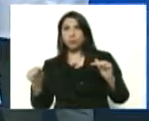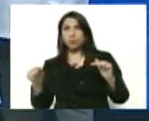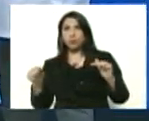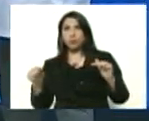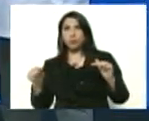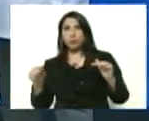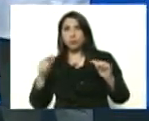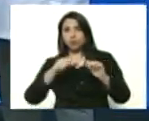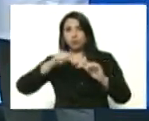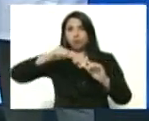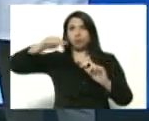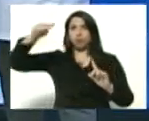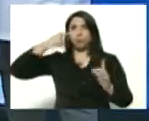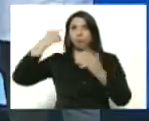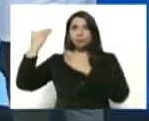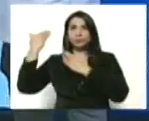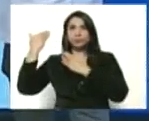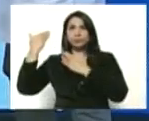Es este.